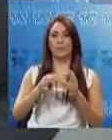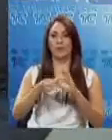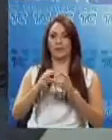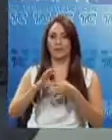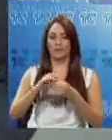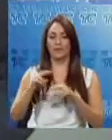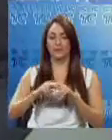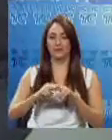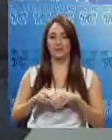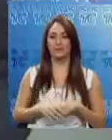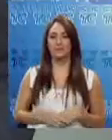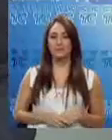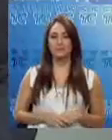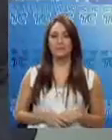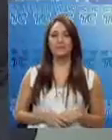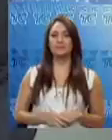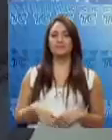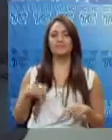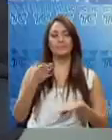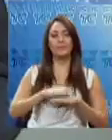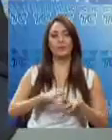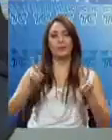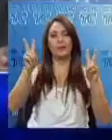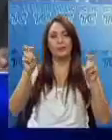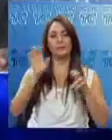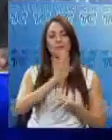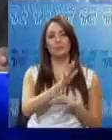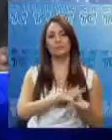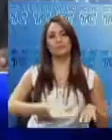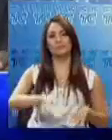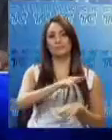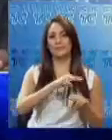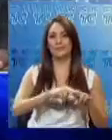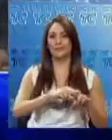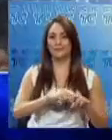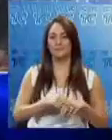Transporte en Taxi, con esta posición en torno a temas vinculados a su sector. Hasta aquí este informe.